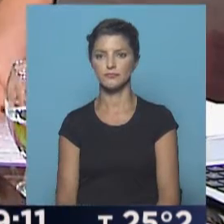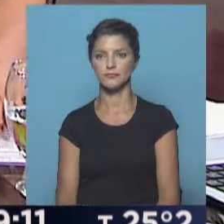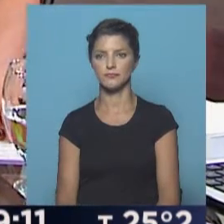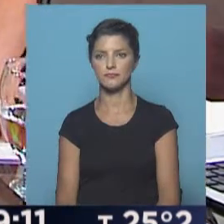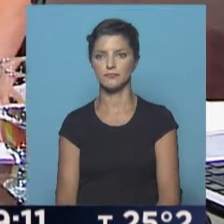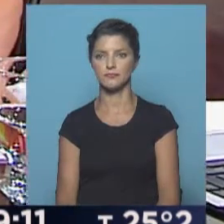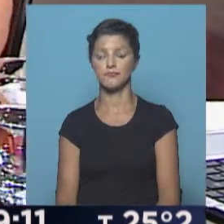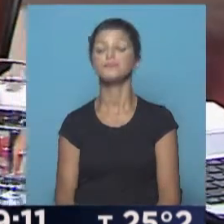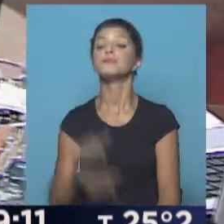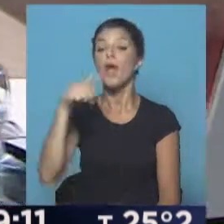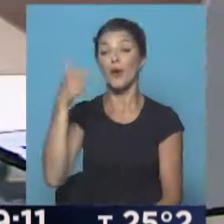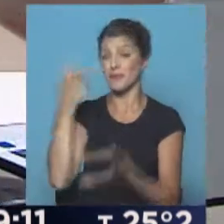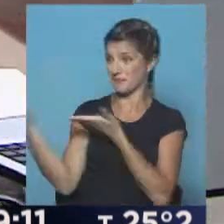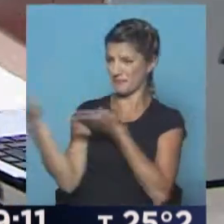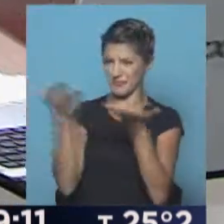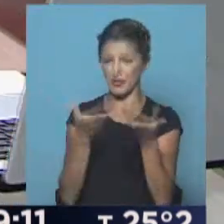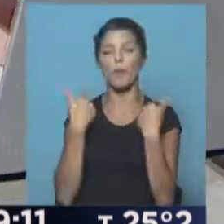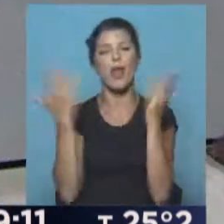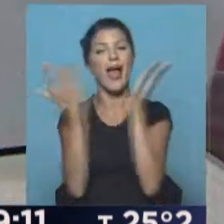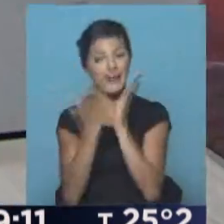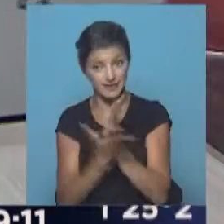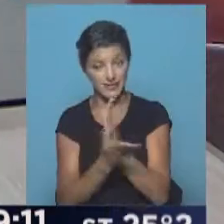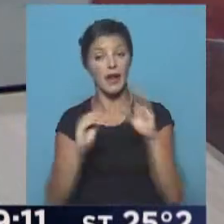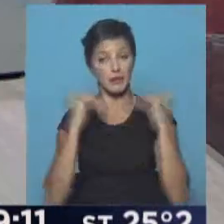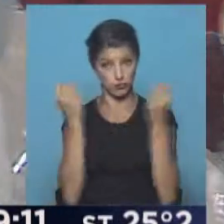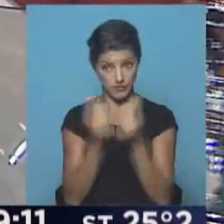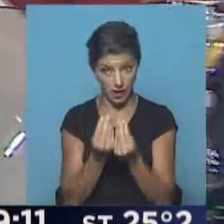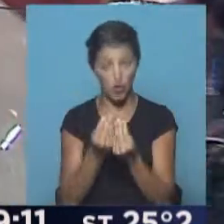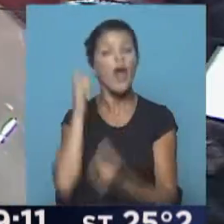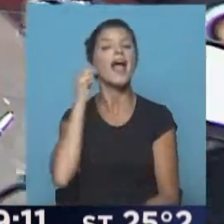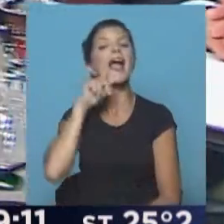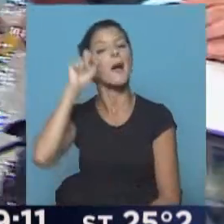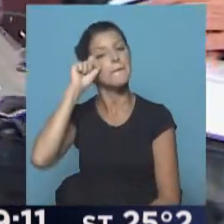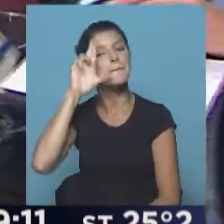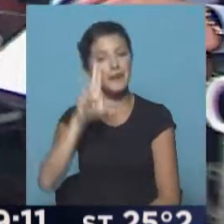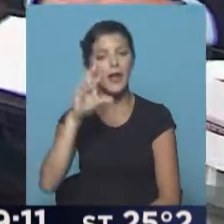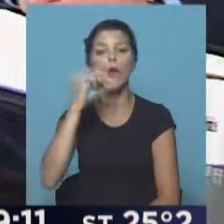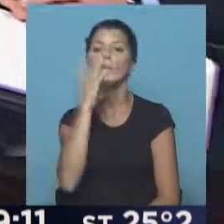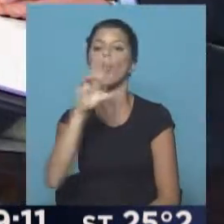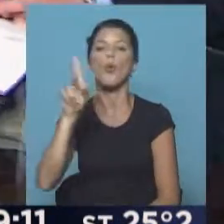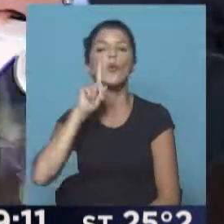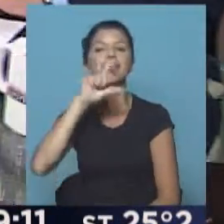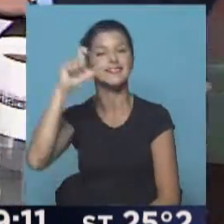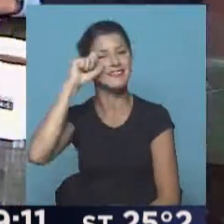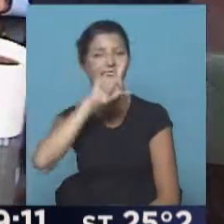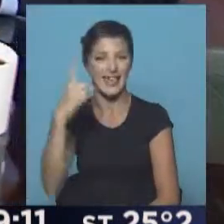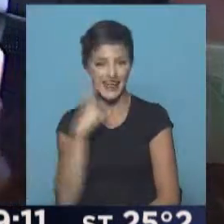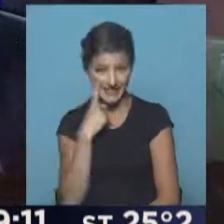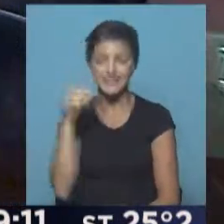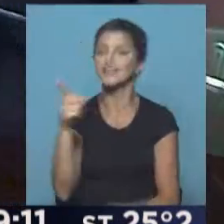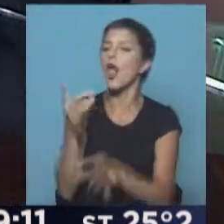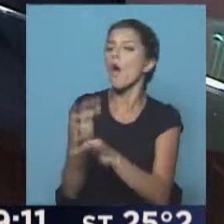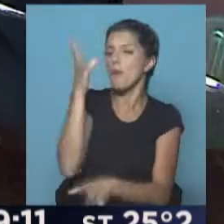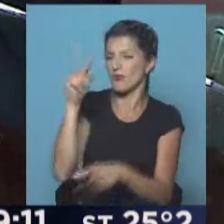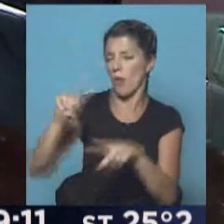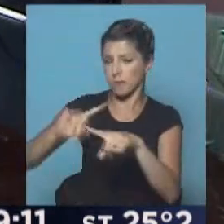Vamos con nuestro invitado en el piso para analizar el resultado de las elecciones, Gabriel Puricelli, sociólogo y analista internacional del Laboratorio de Políticas Públicas. Gracias por